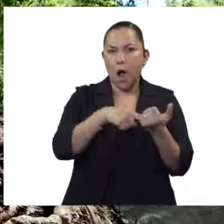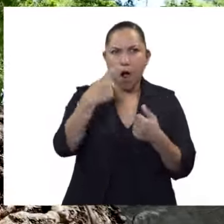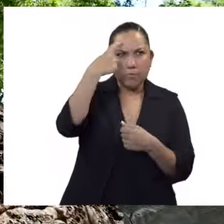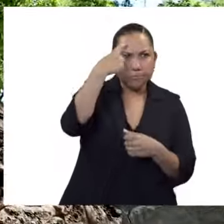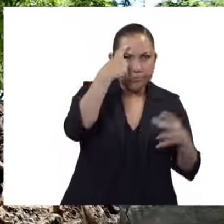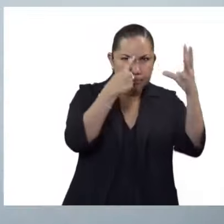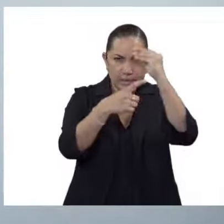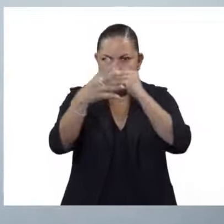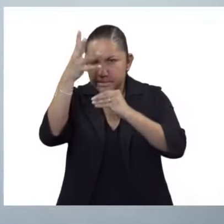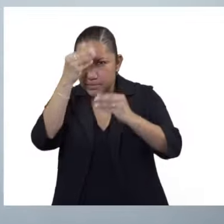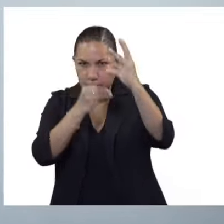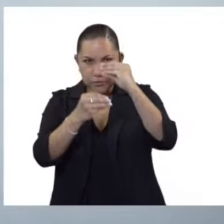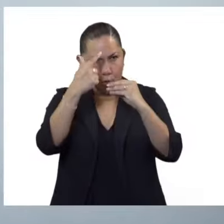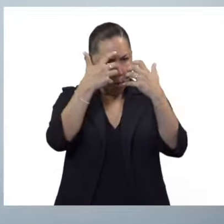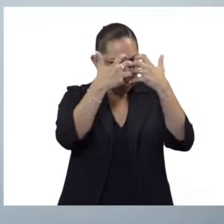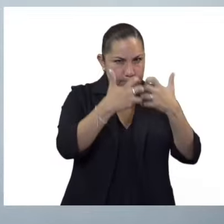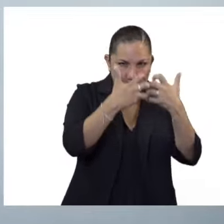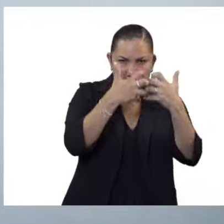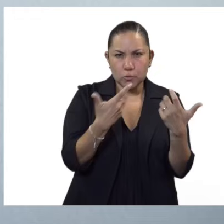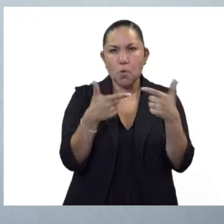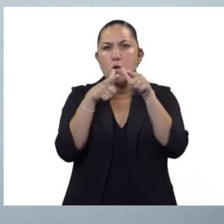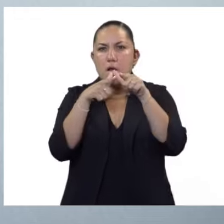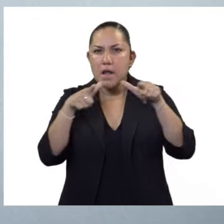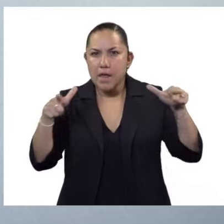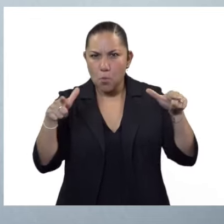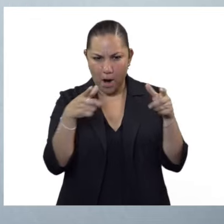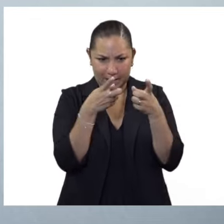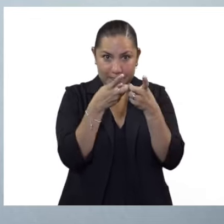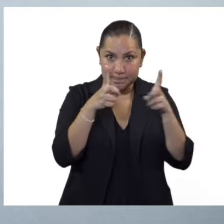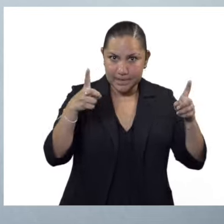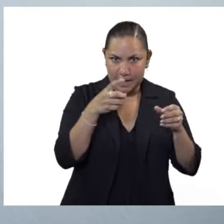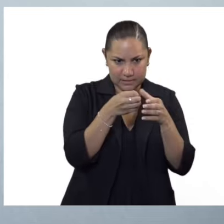intelectual y del des rollo del